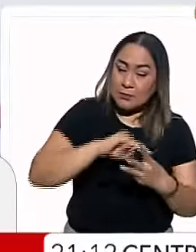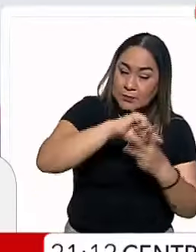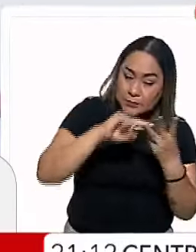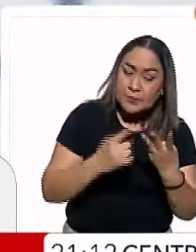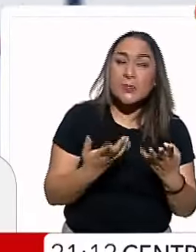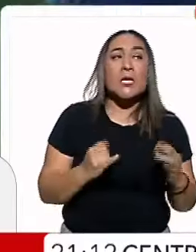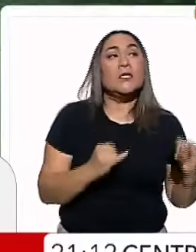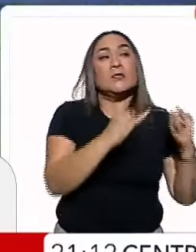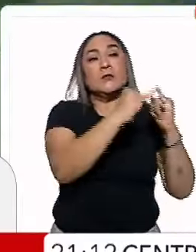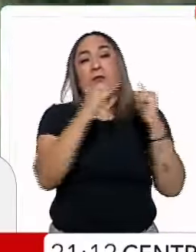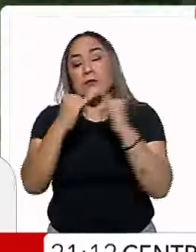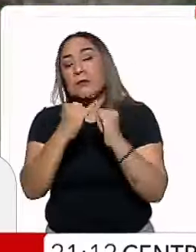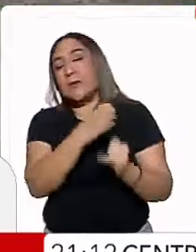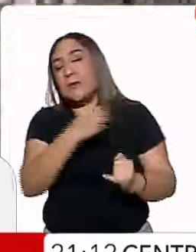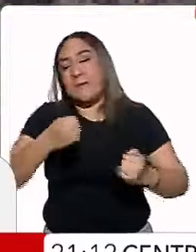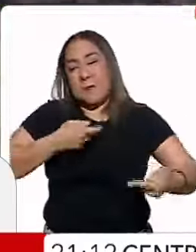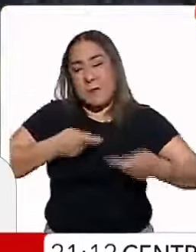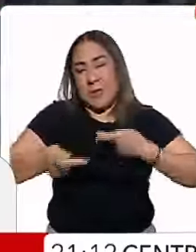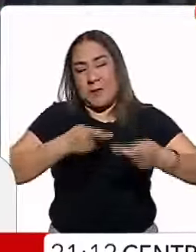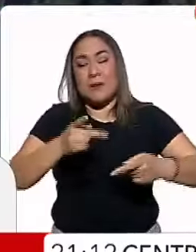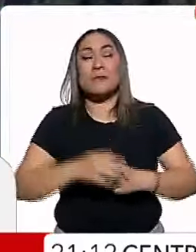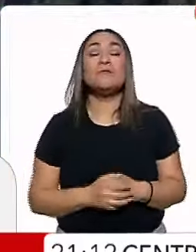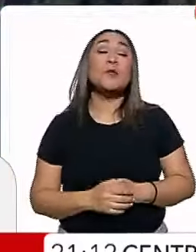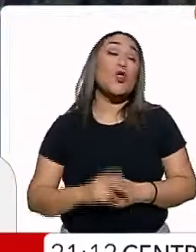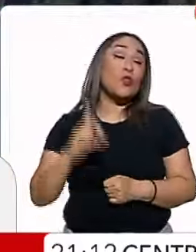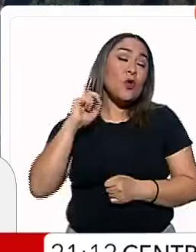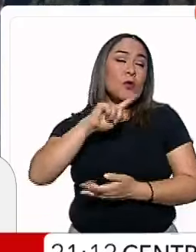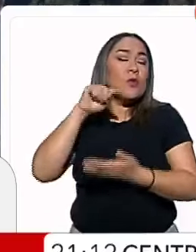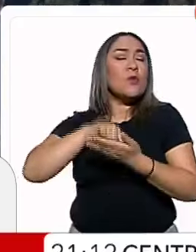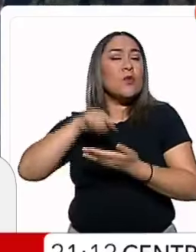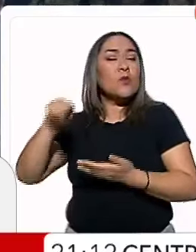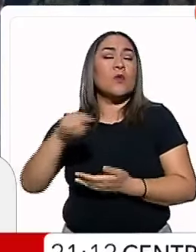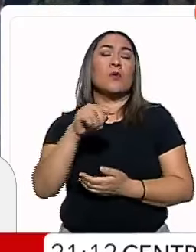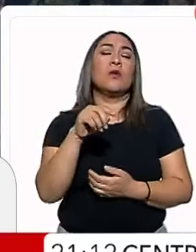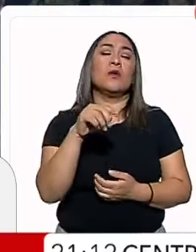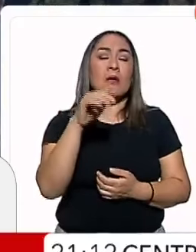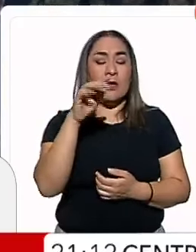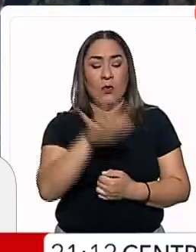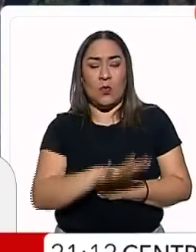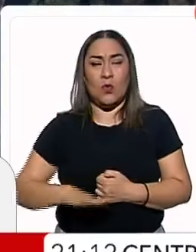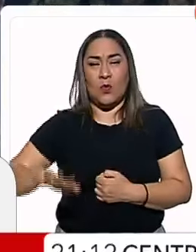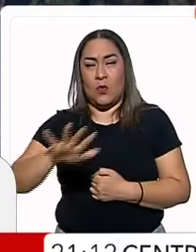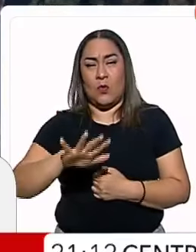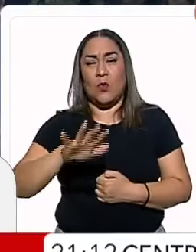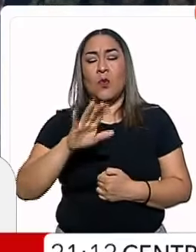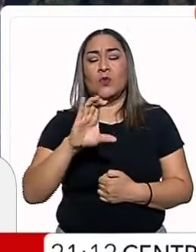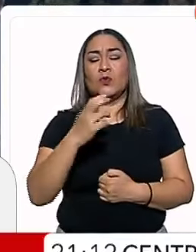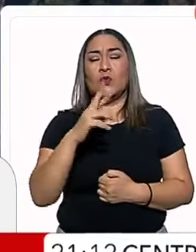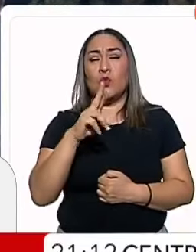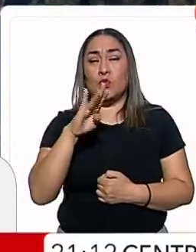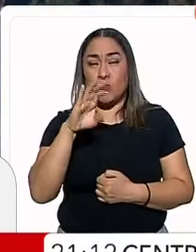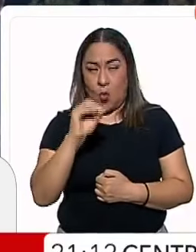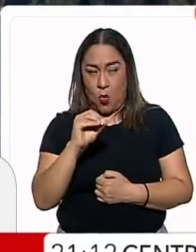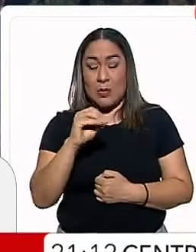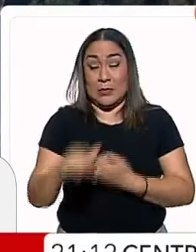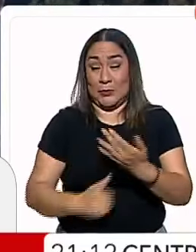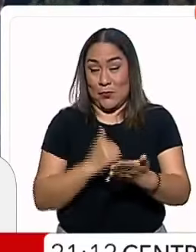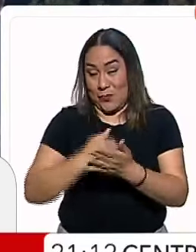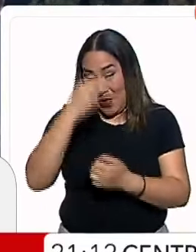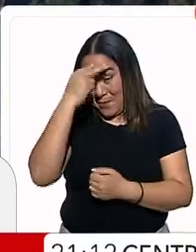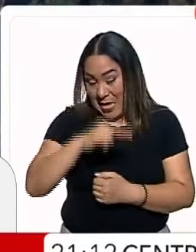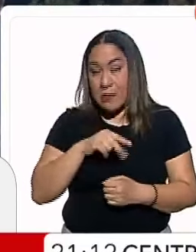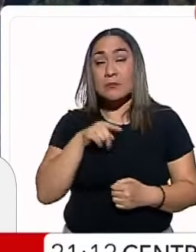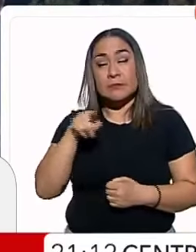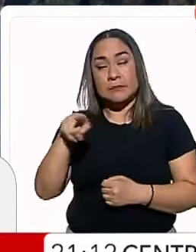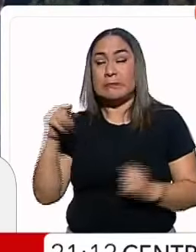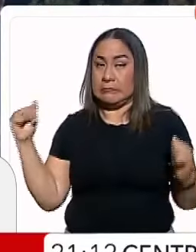organizadoras. Este domingo, los estudios Churubusco Azteca, en la colonia Country Club Churubusco, en la Ciudad de México,